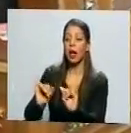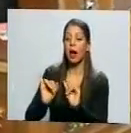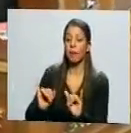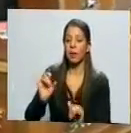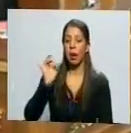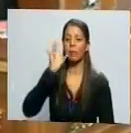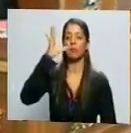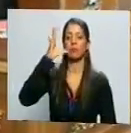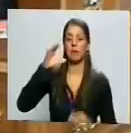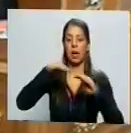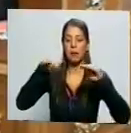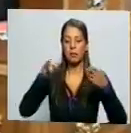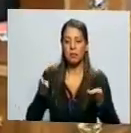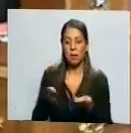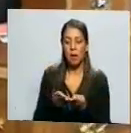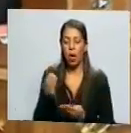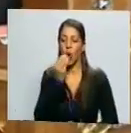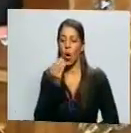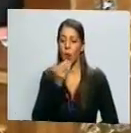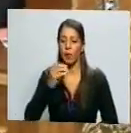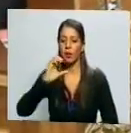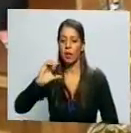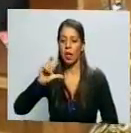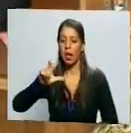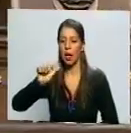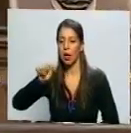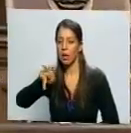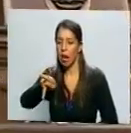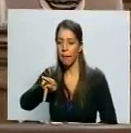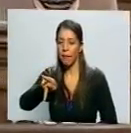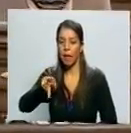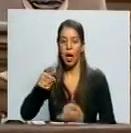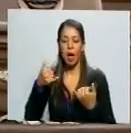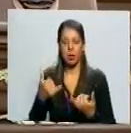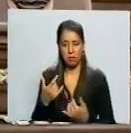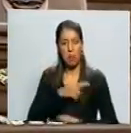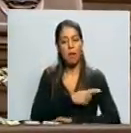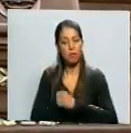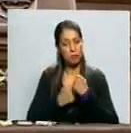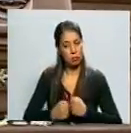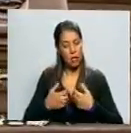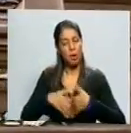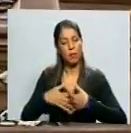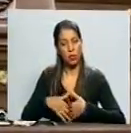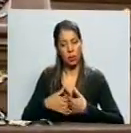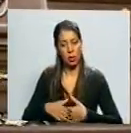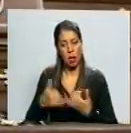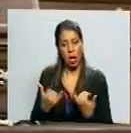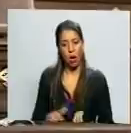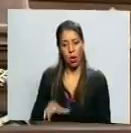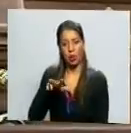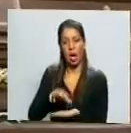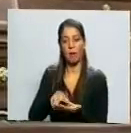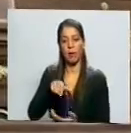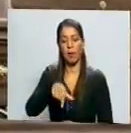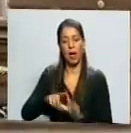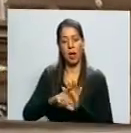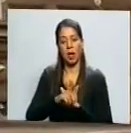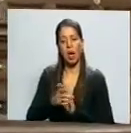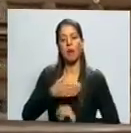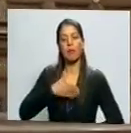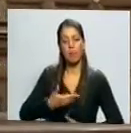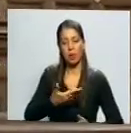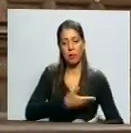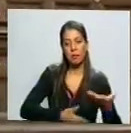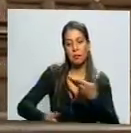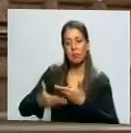los CLAP, que tienen facultades de producción, ahora, después de haber sido aprobada esta ley, en el día de hoy, pueden comercializar